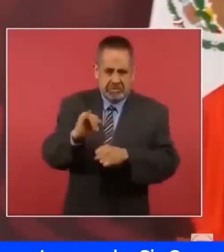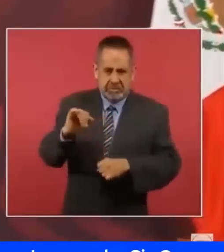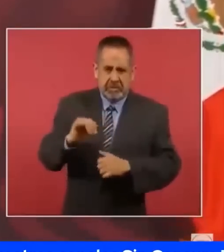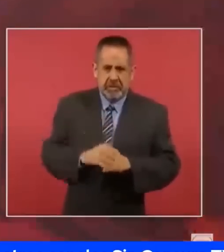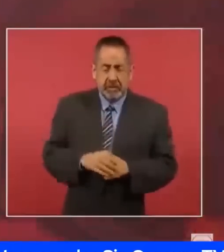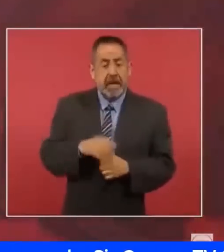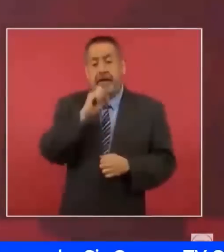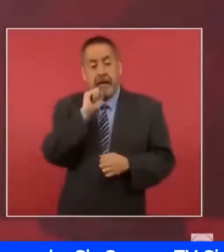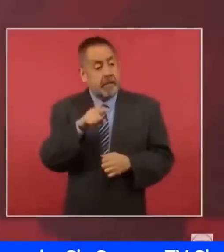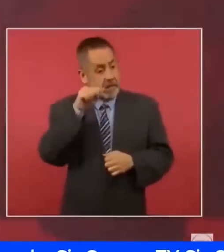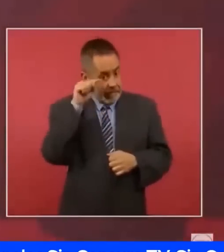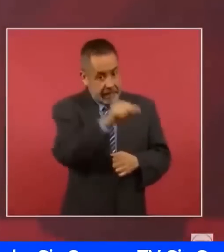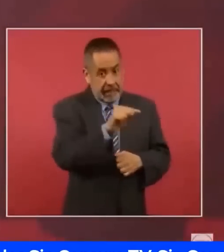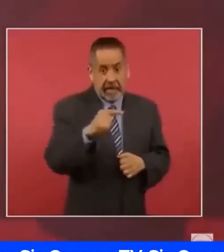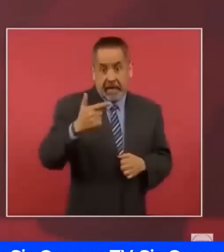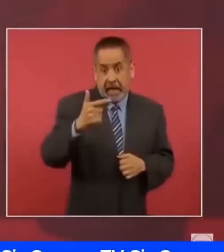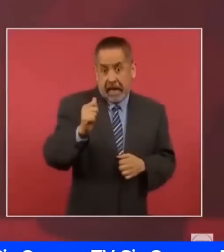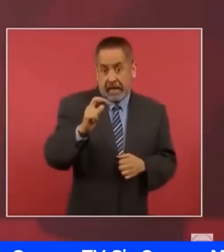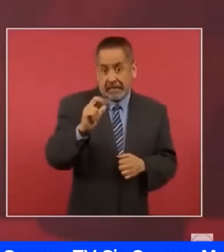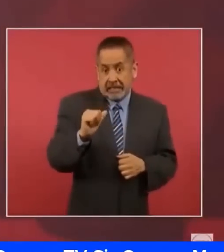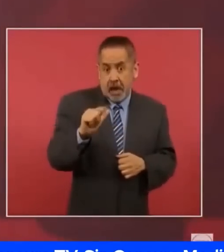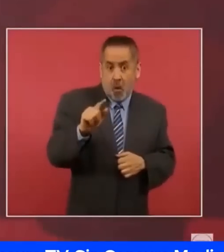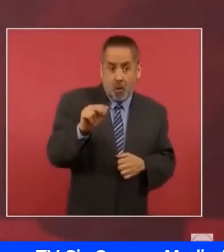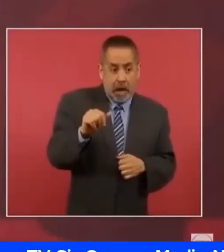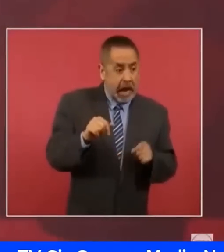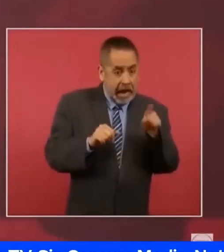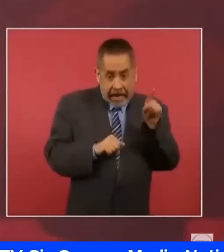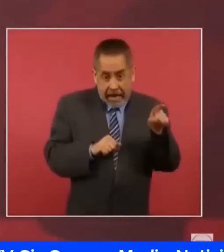a García Luna